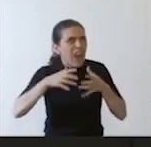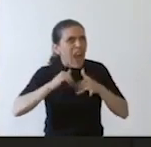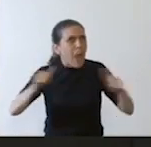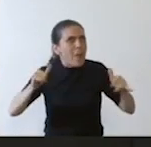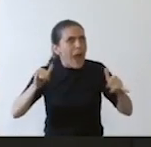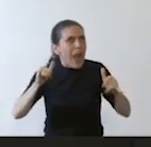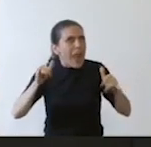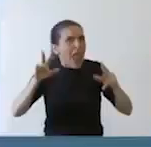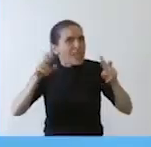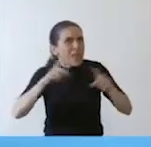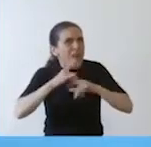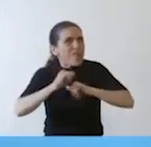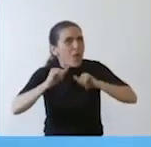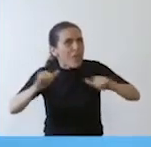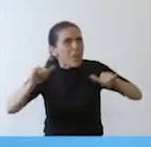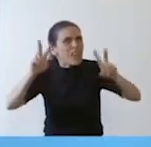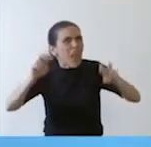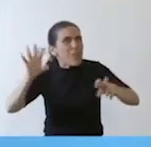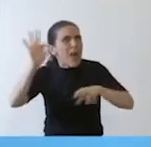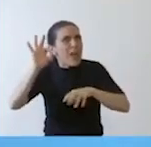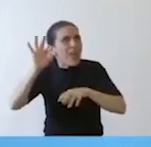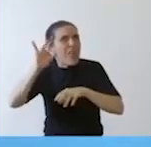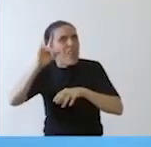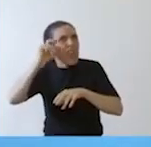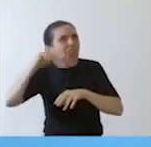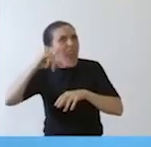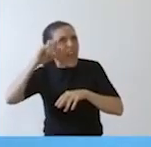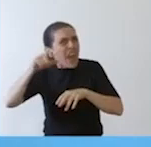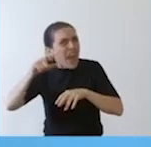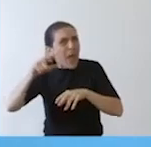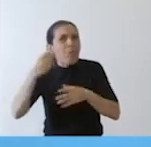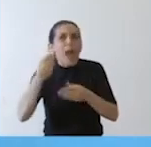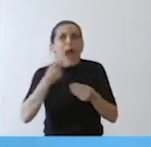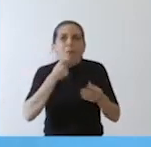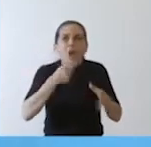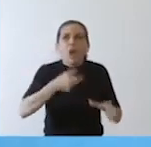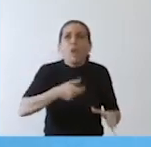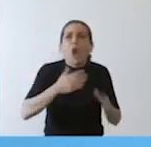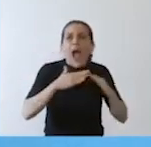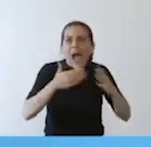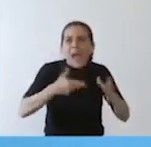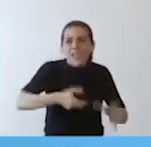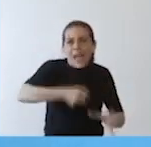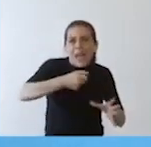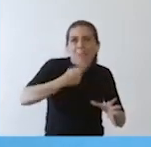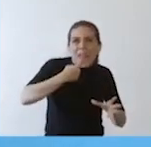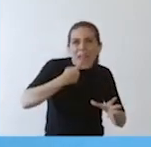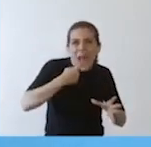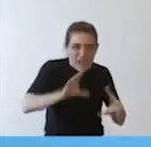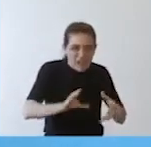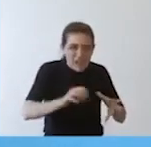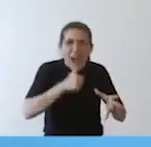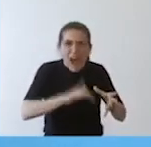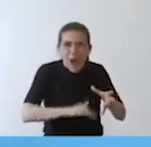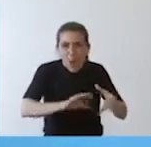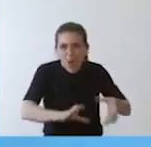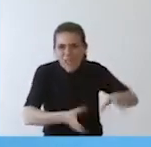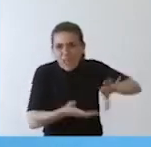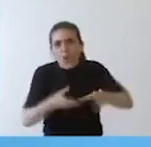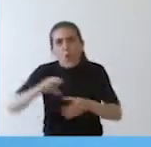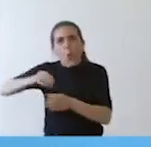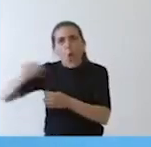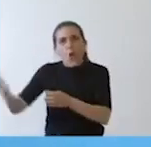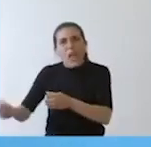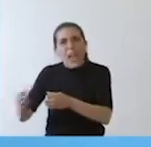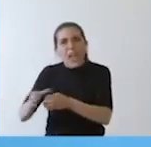dengue, a donde se apela a la responsabilidad individual para descacharrar, para dejar sin efecto todo lo que sean botellas